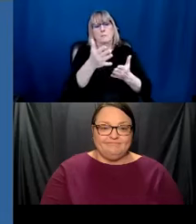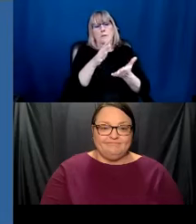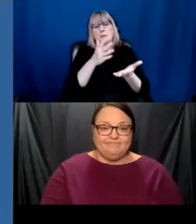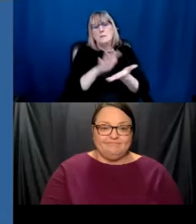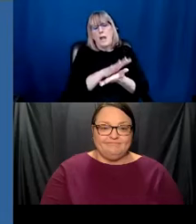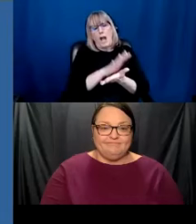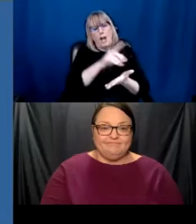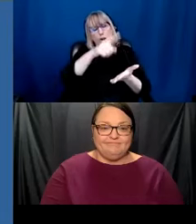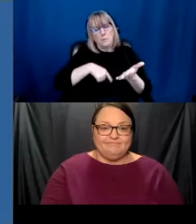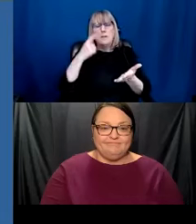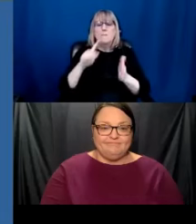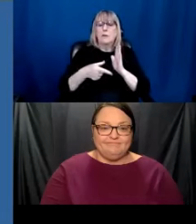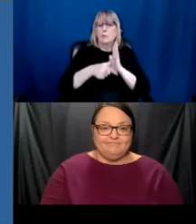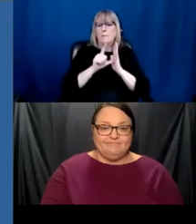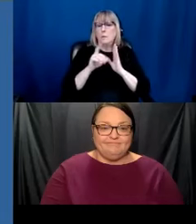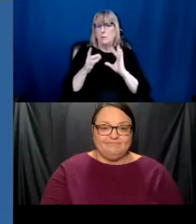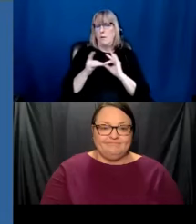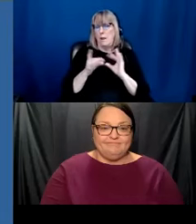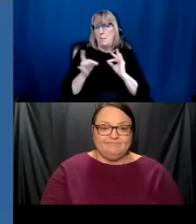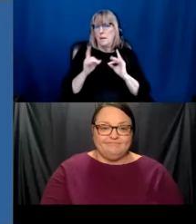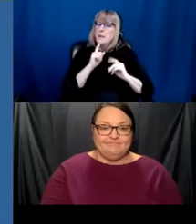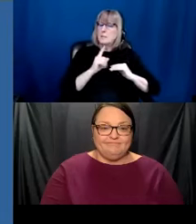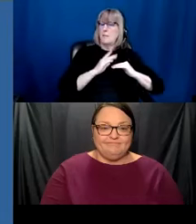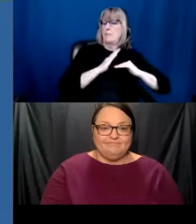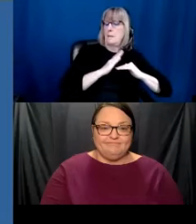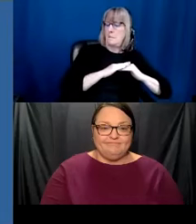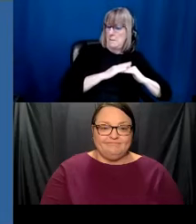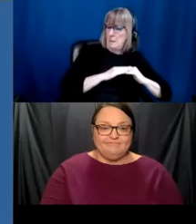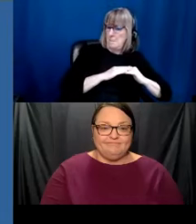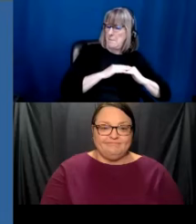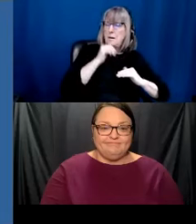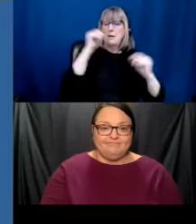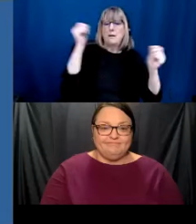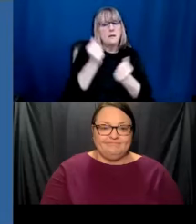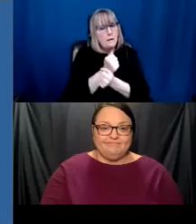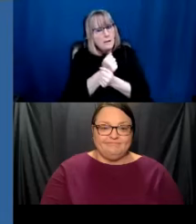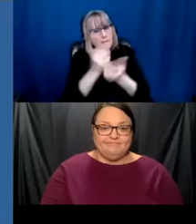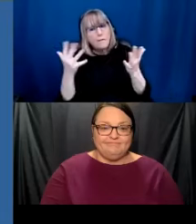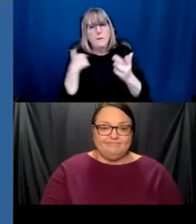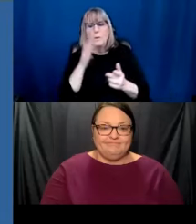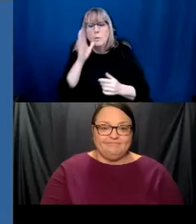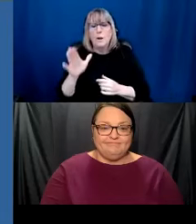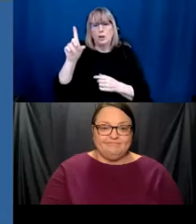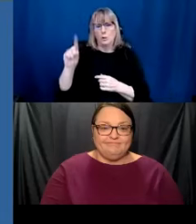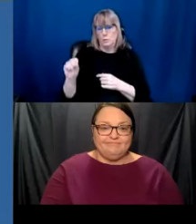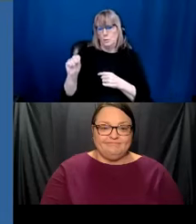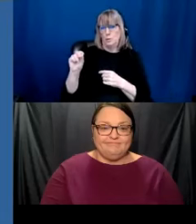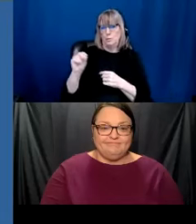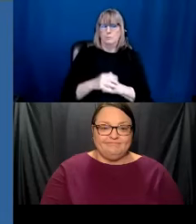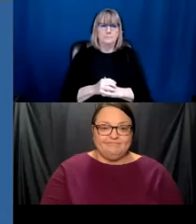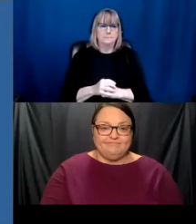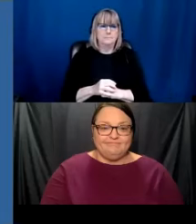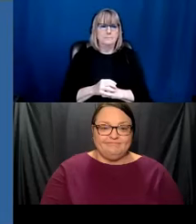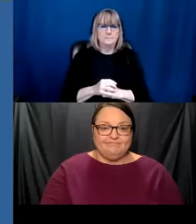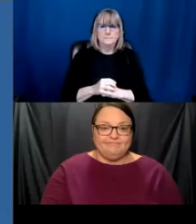la participación ciudadana. Son los reglamentos que se pueden